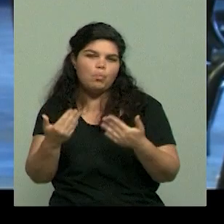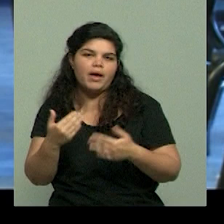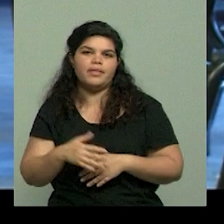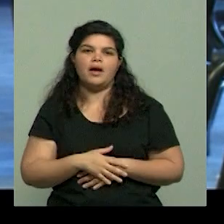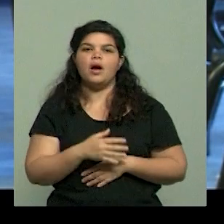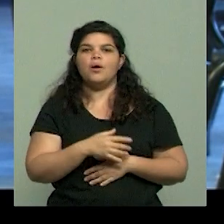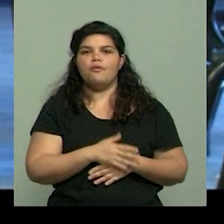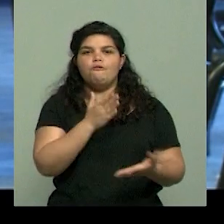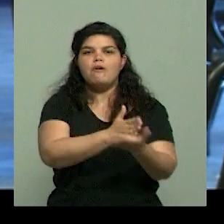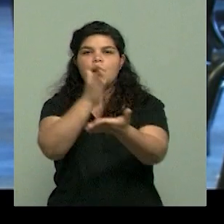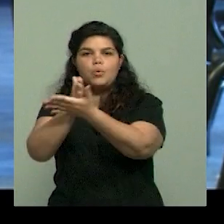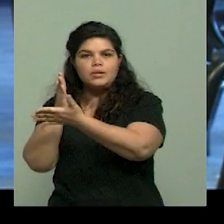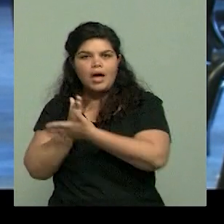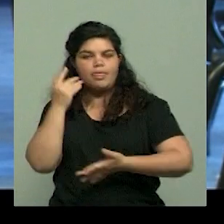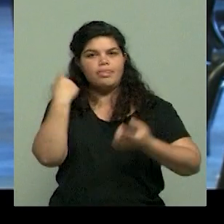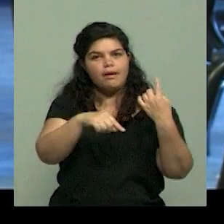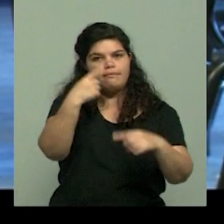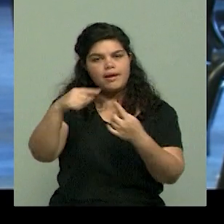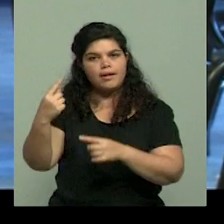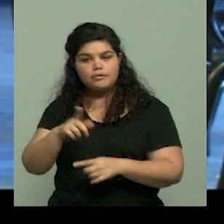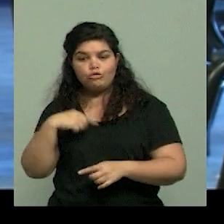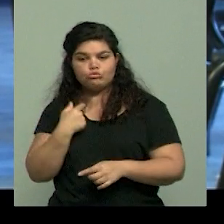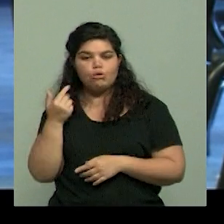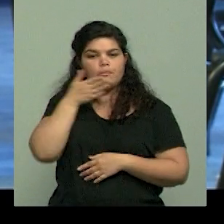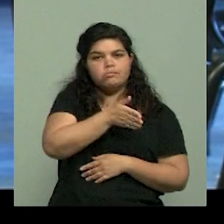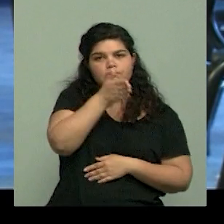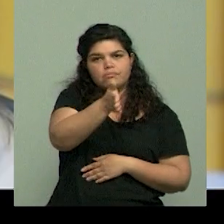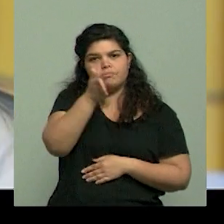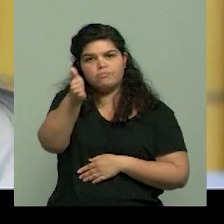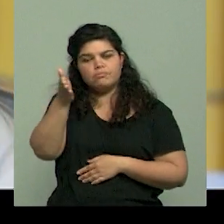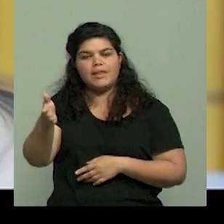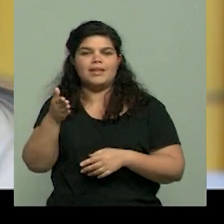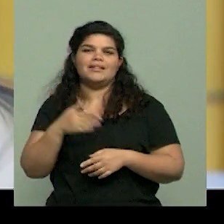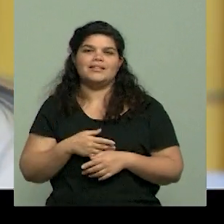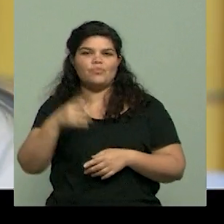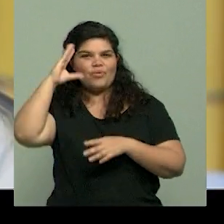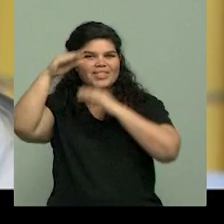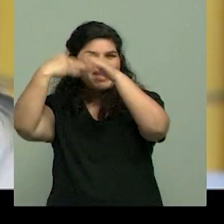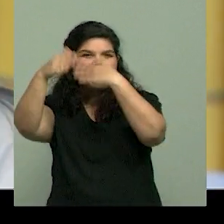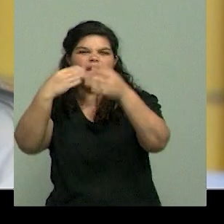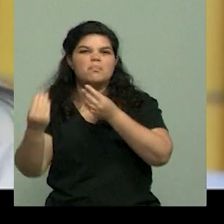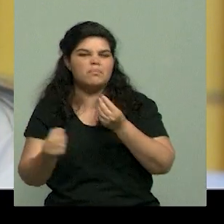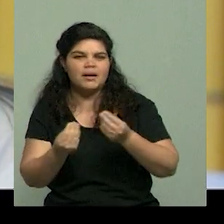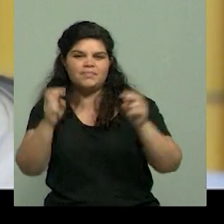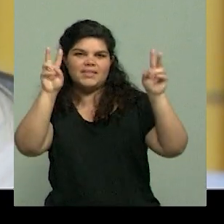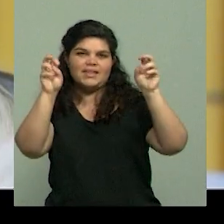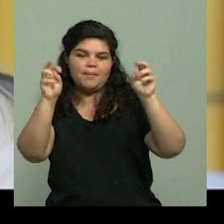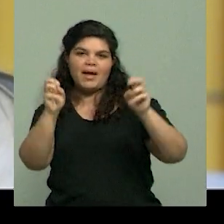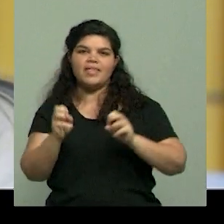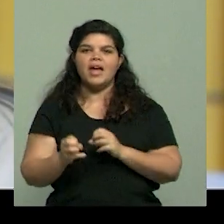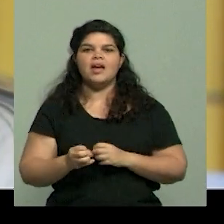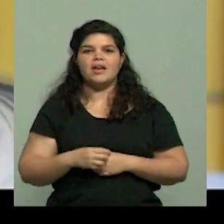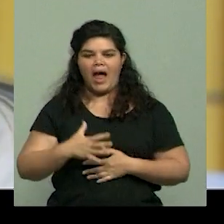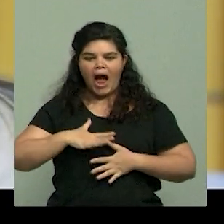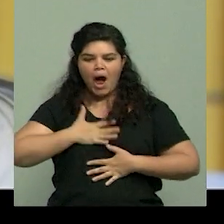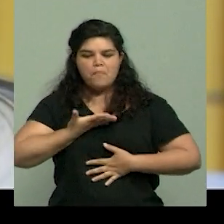unidades académicas de la universidad. Estamos dando un taller que se llama Nutriendo el Amor Propio, donde trabajamos la